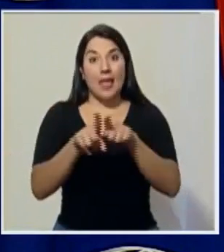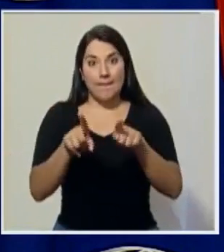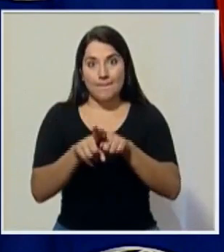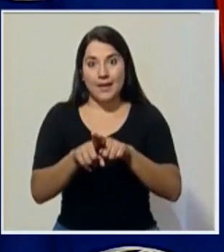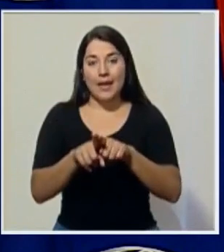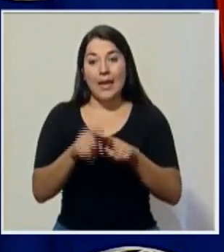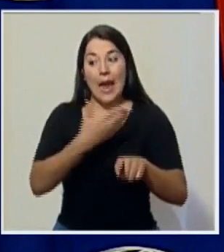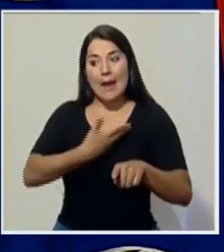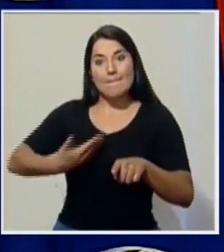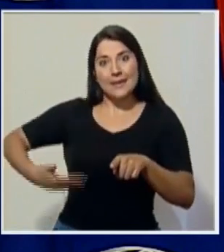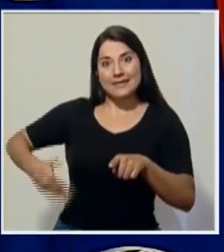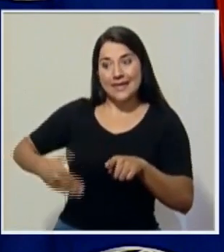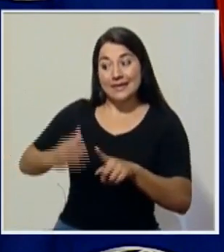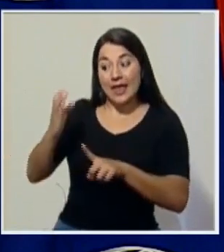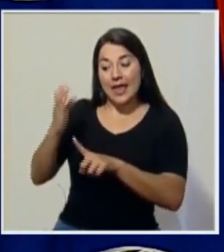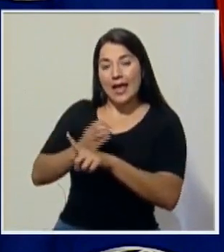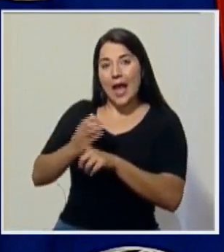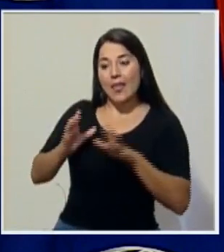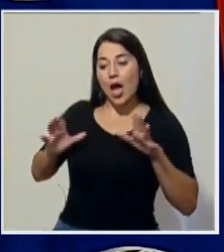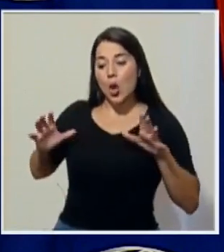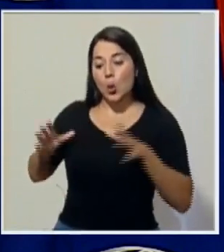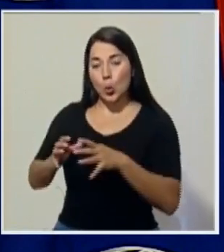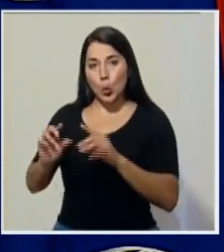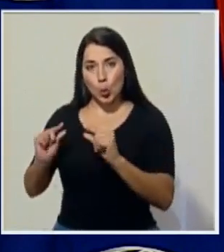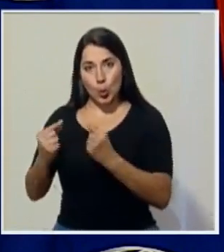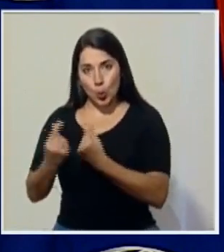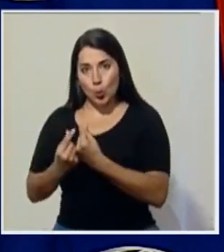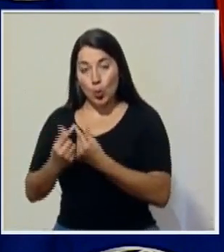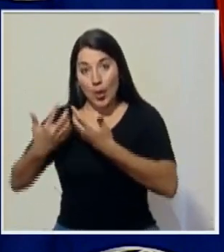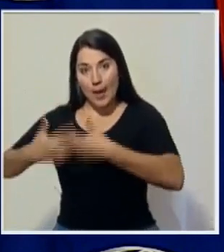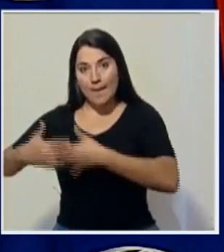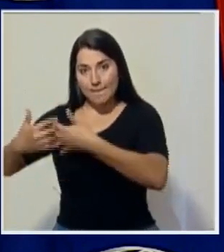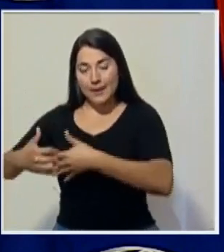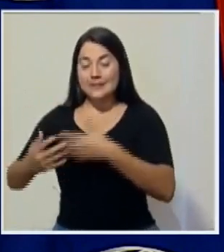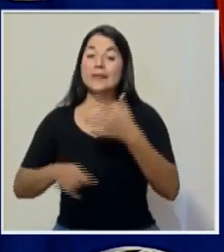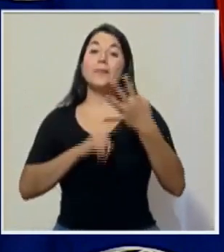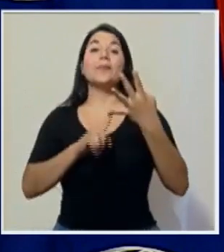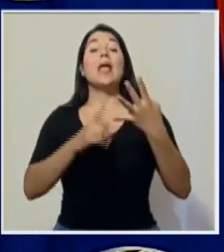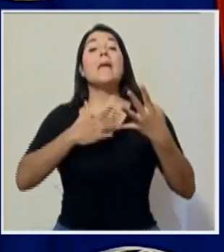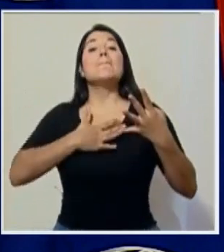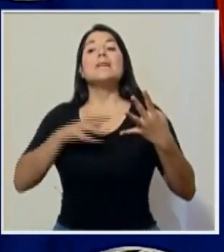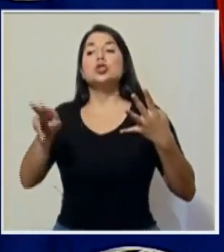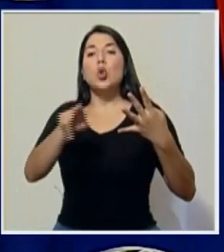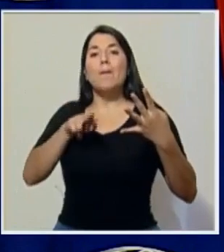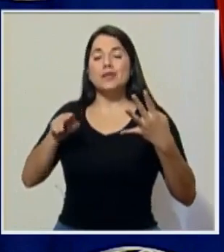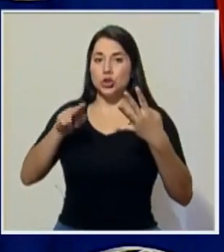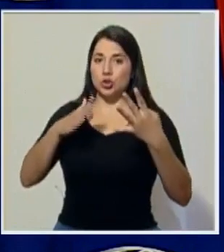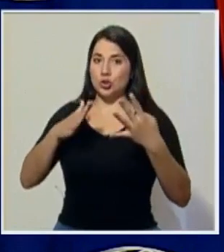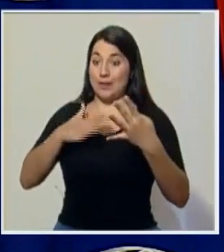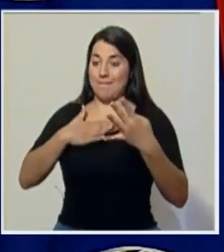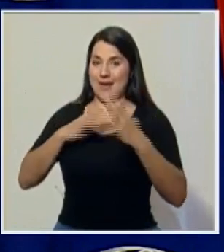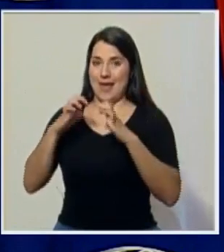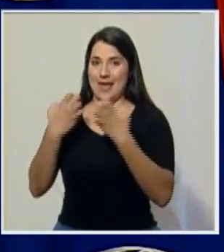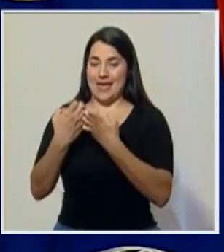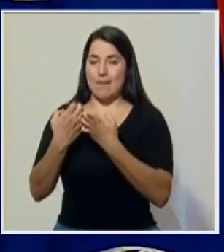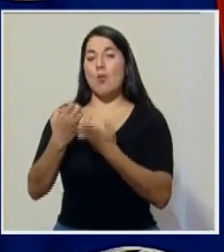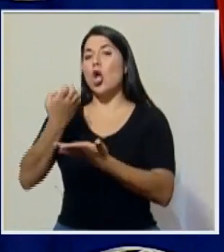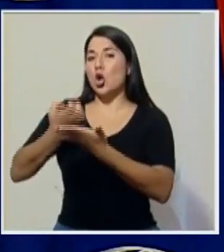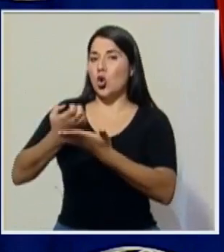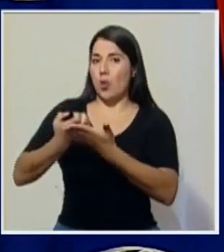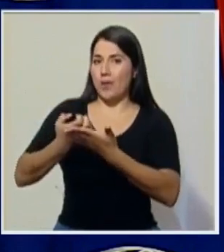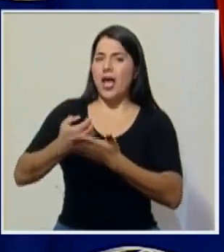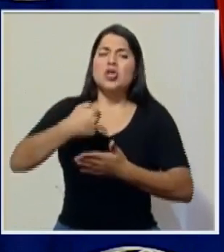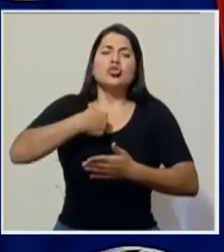con las que hemos venido muy en contacto y a mis compañeros del equipo económico, porque en realidad yo hoy soy la vocera de un trabajo